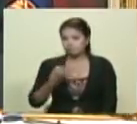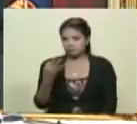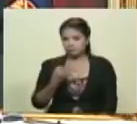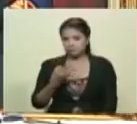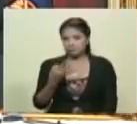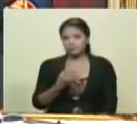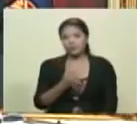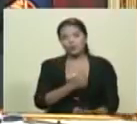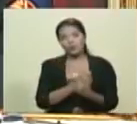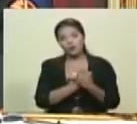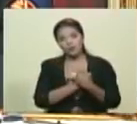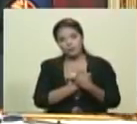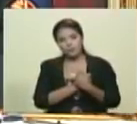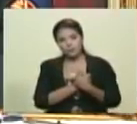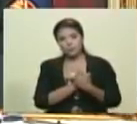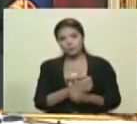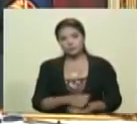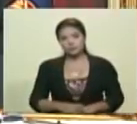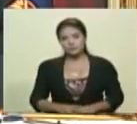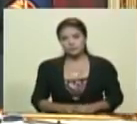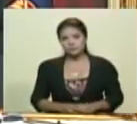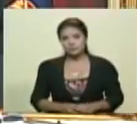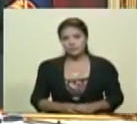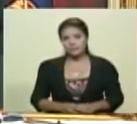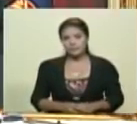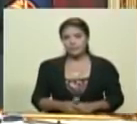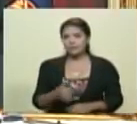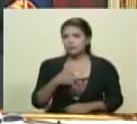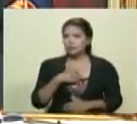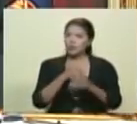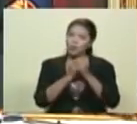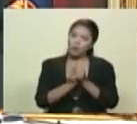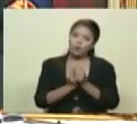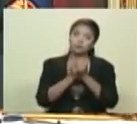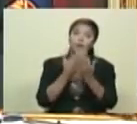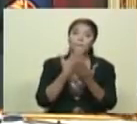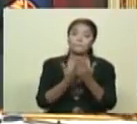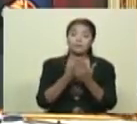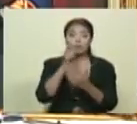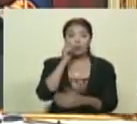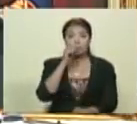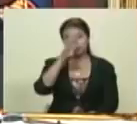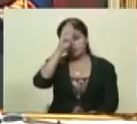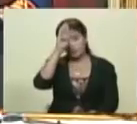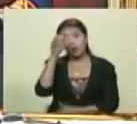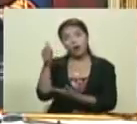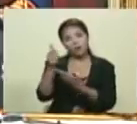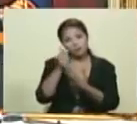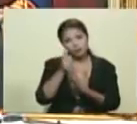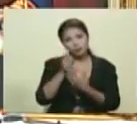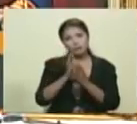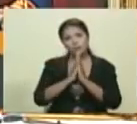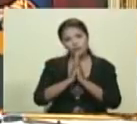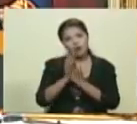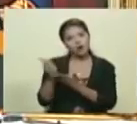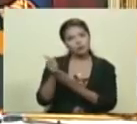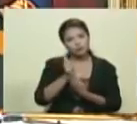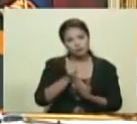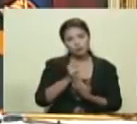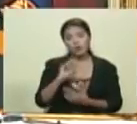con amor. Y yo desde mi oración le pido al Papa Francisco que me ayude, que nos